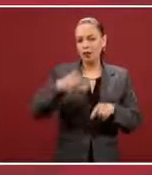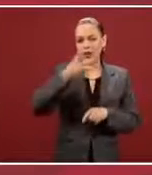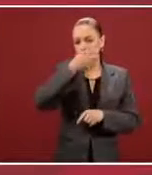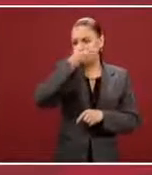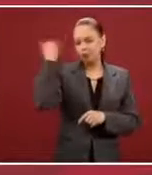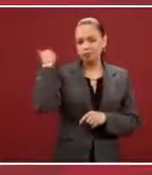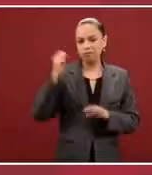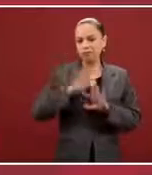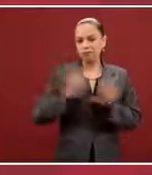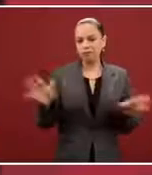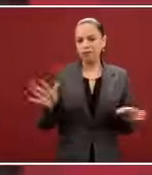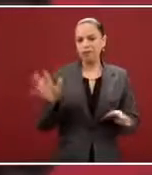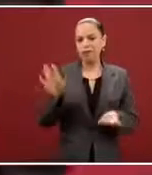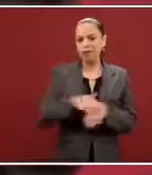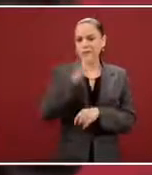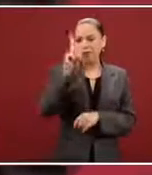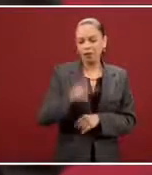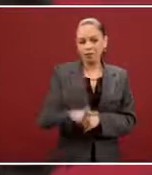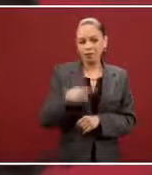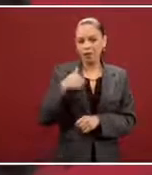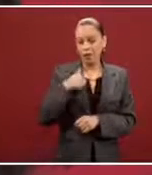Porque lo que más molesta es la hipocresía.